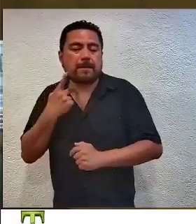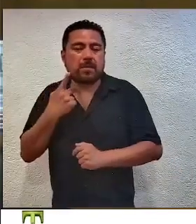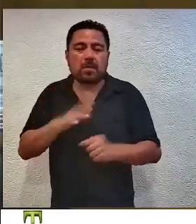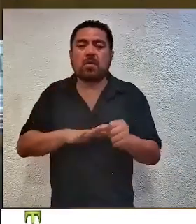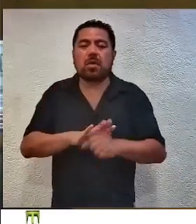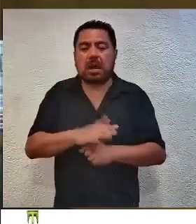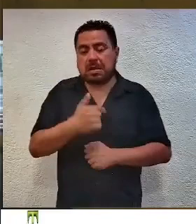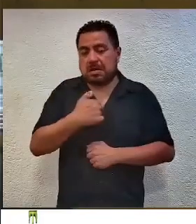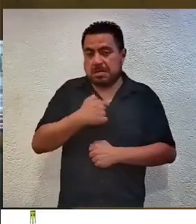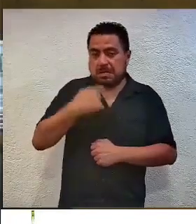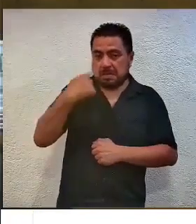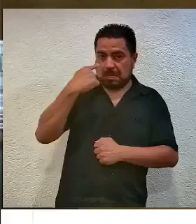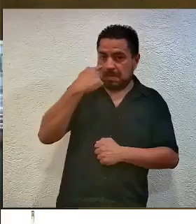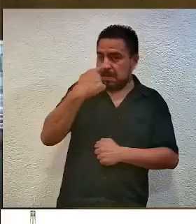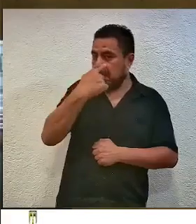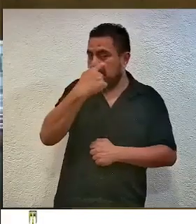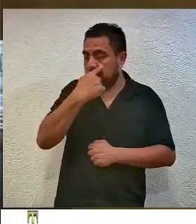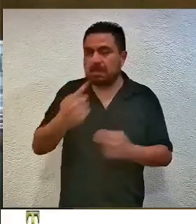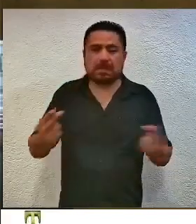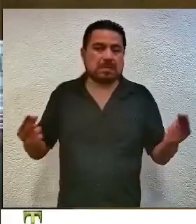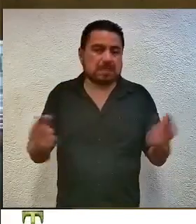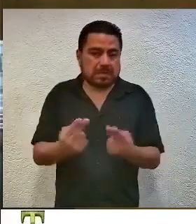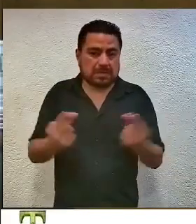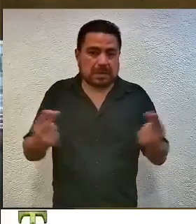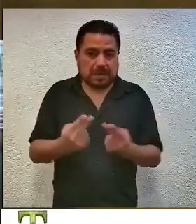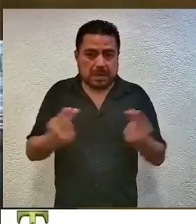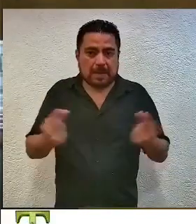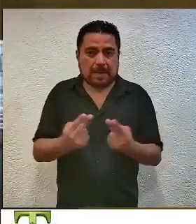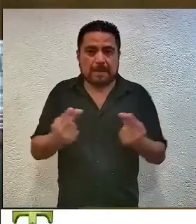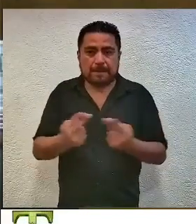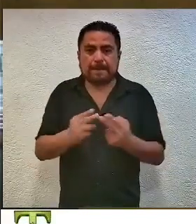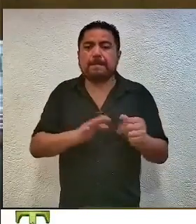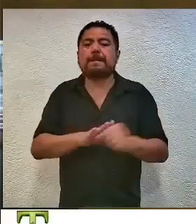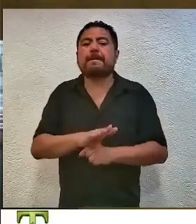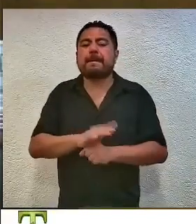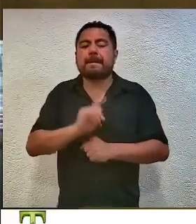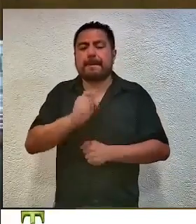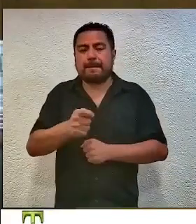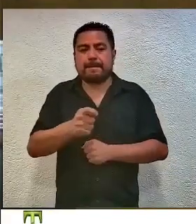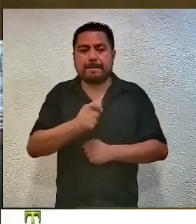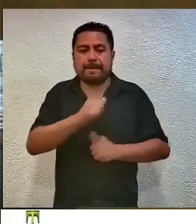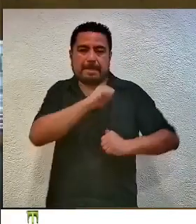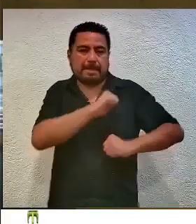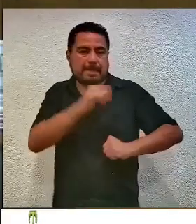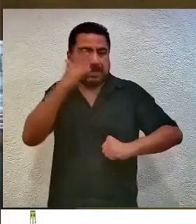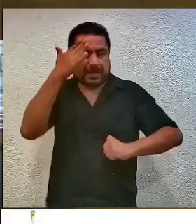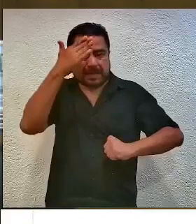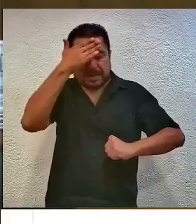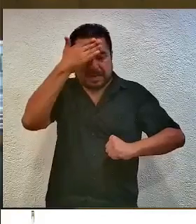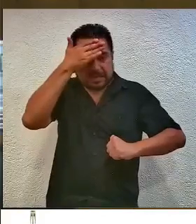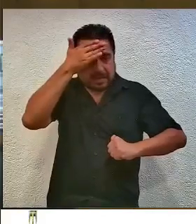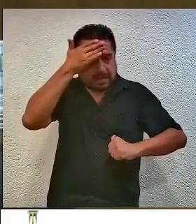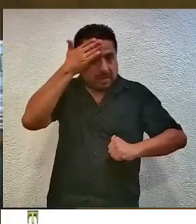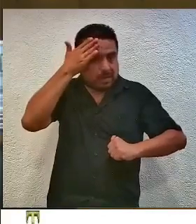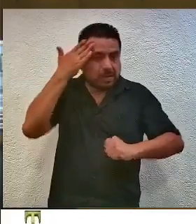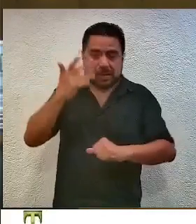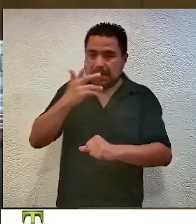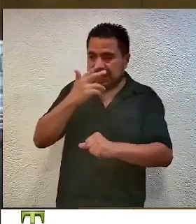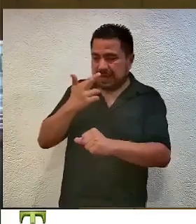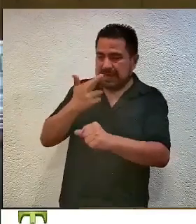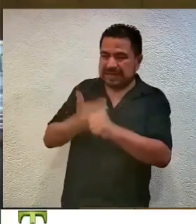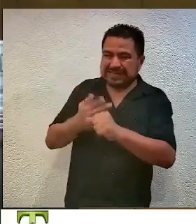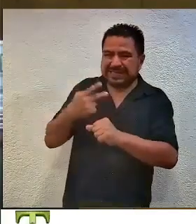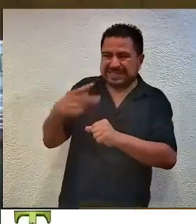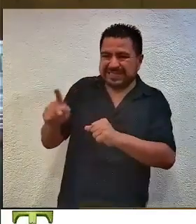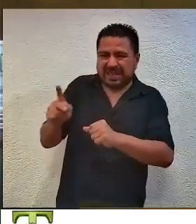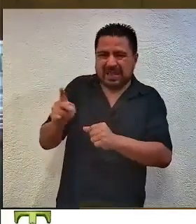mi perspectiva es necesario que la autoridad intrapartidista, Comisión Nacional de